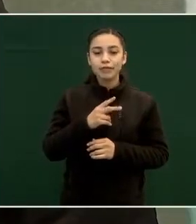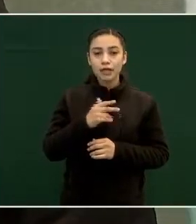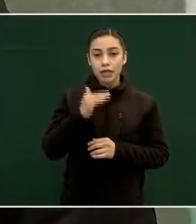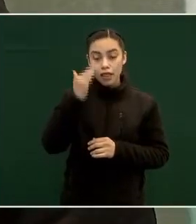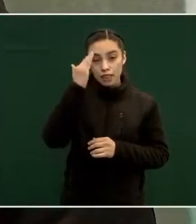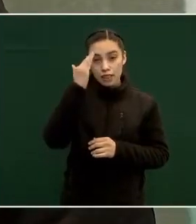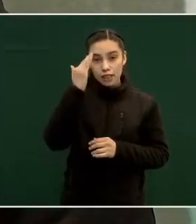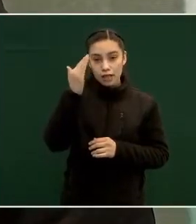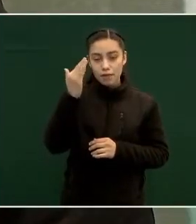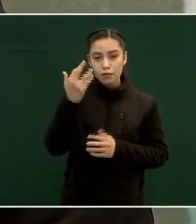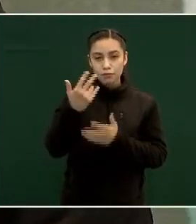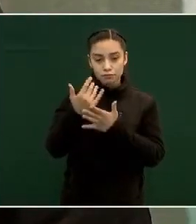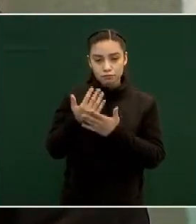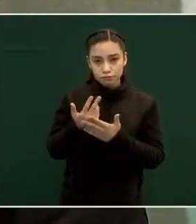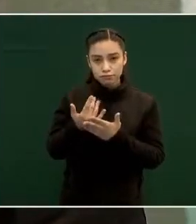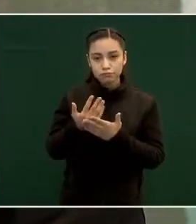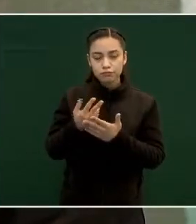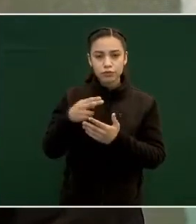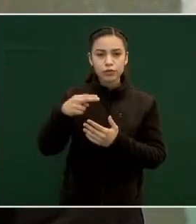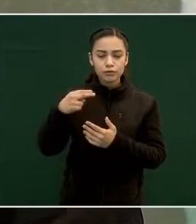Nos conviene